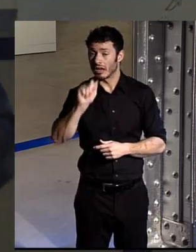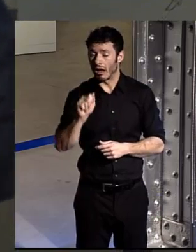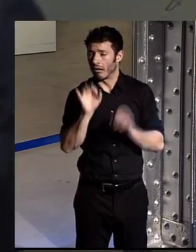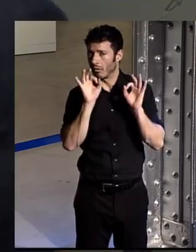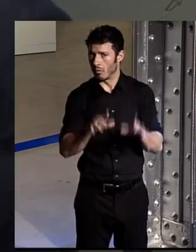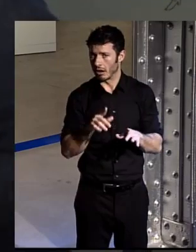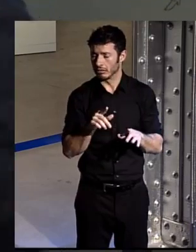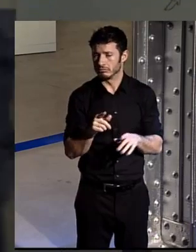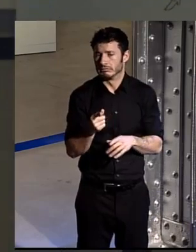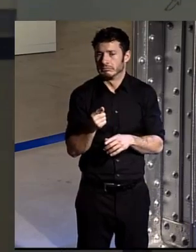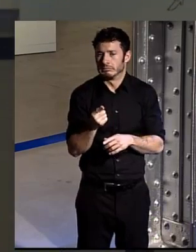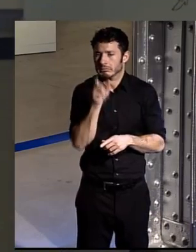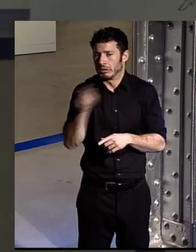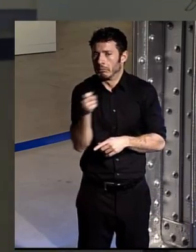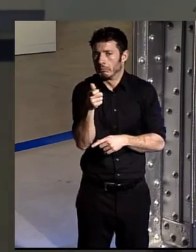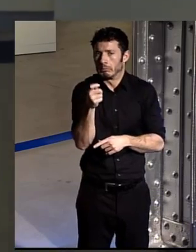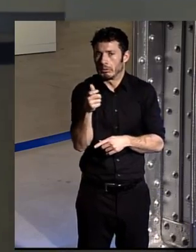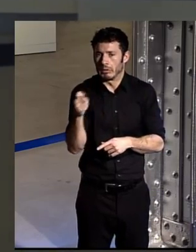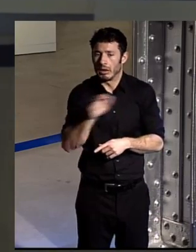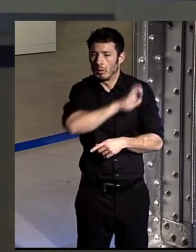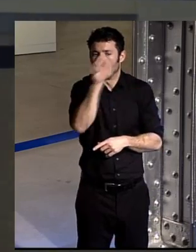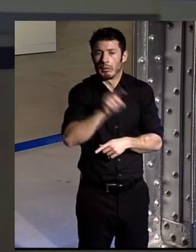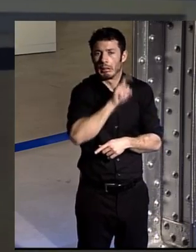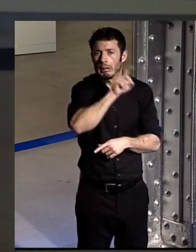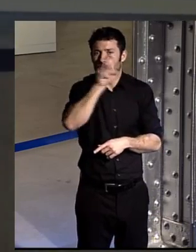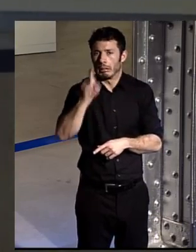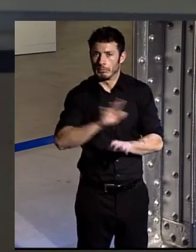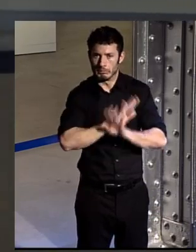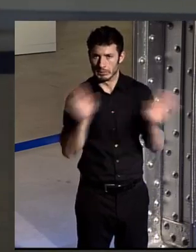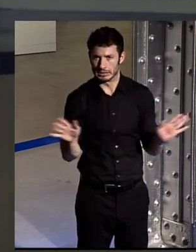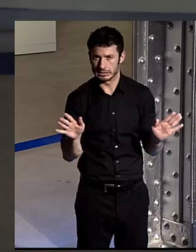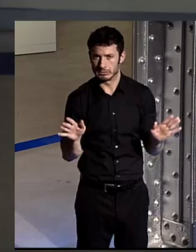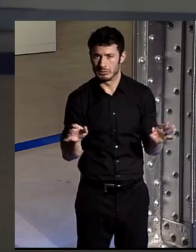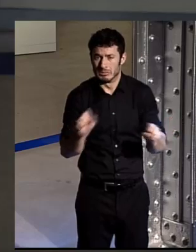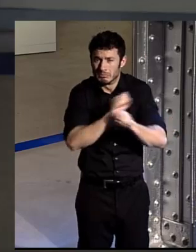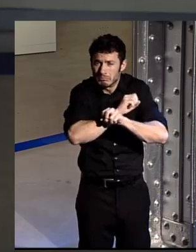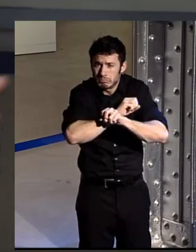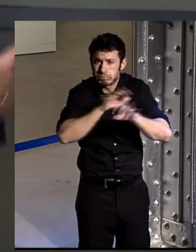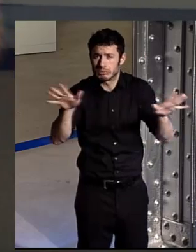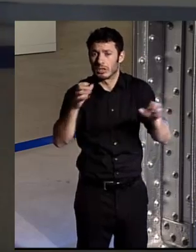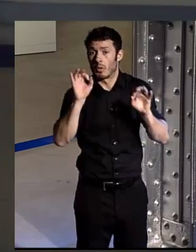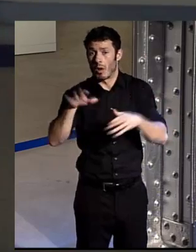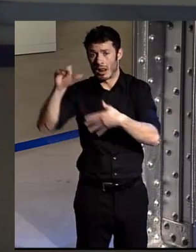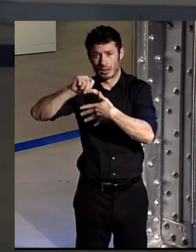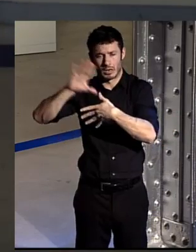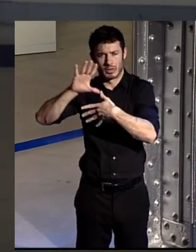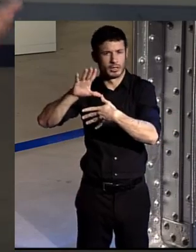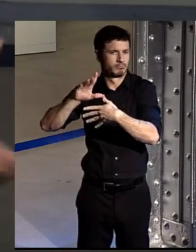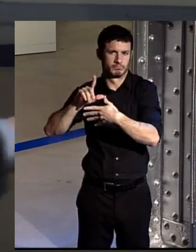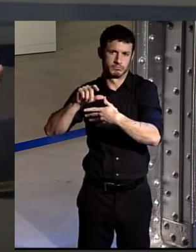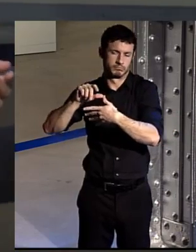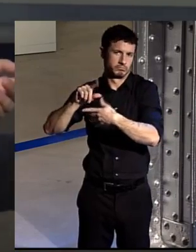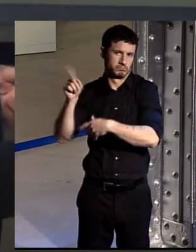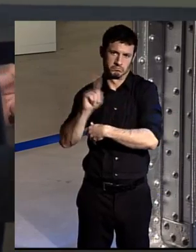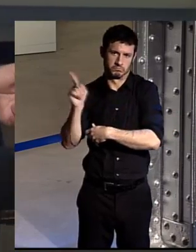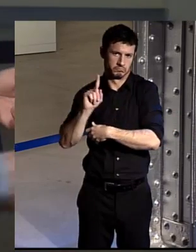Puede haber casos autóctonos en Europa, pero probablemente no tengan la extensión que ha tenido en Latinoamérica y se queden, como ha quedado